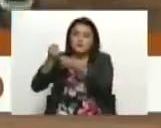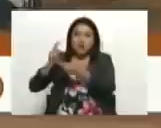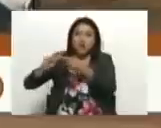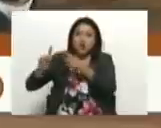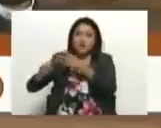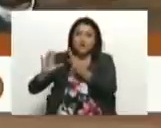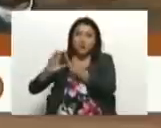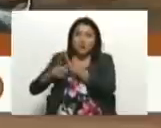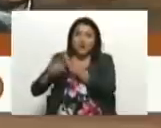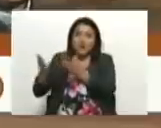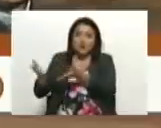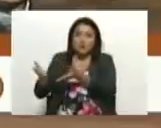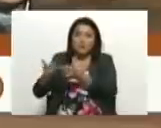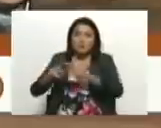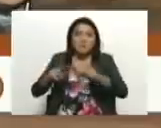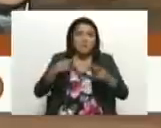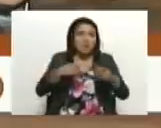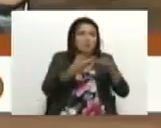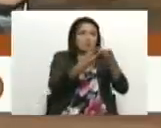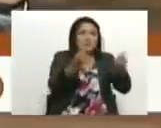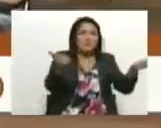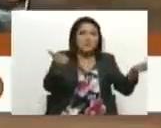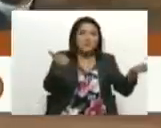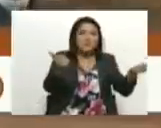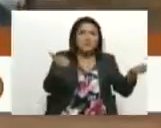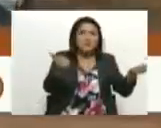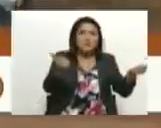y nadie sabe dónde están esos bienes.